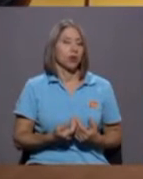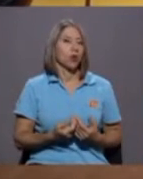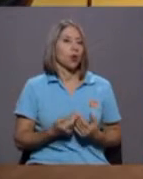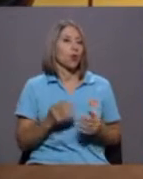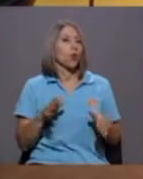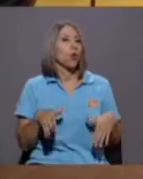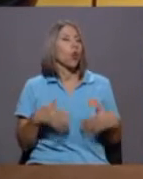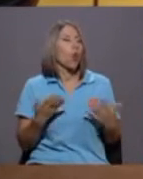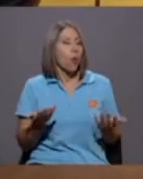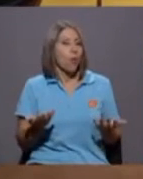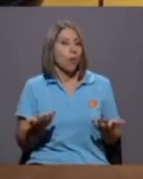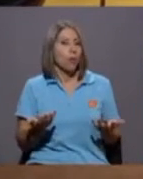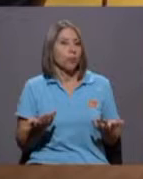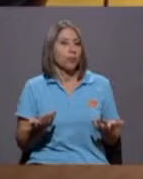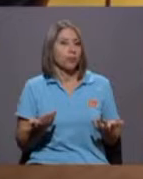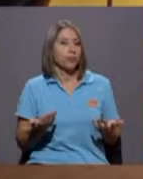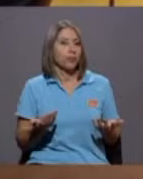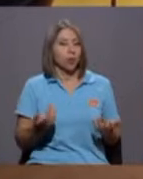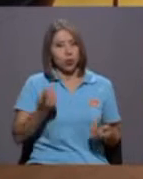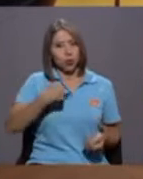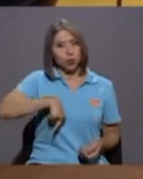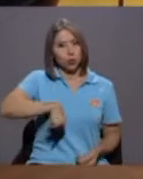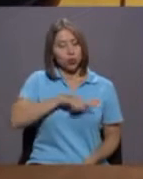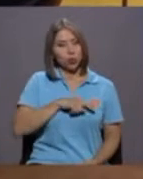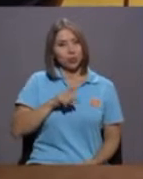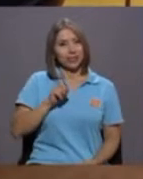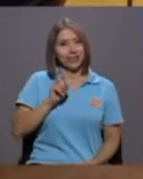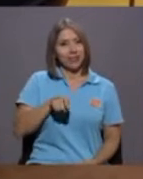cómo debemos hacer